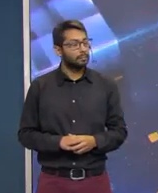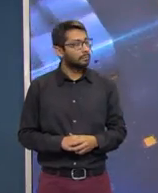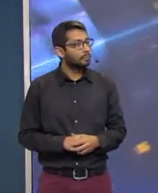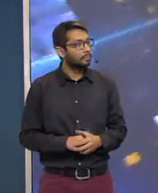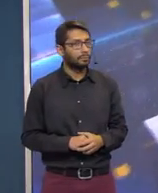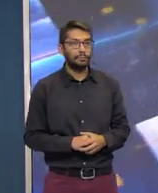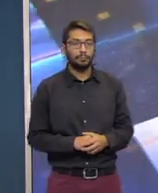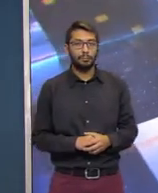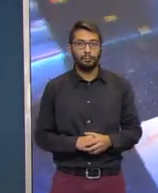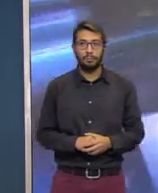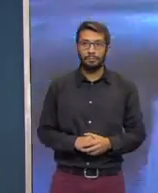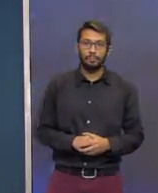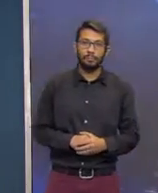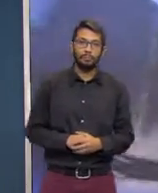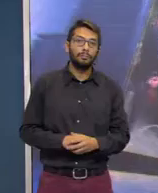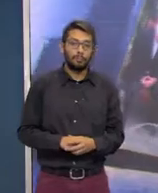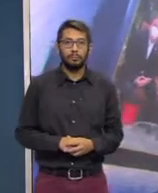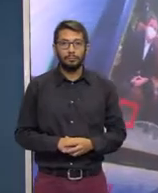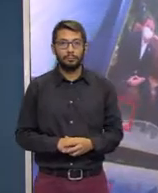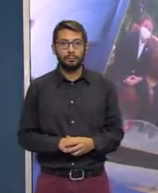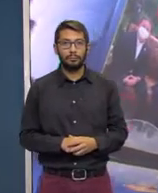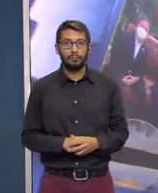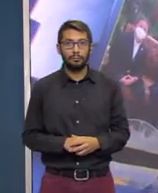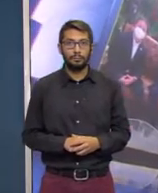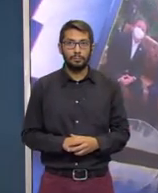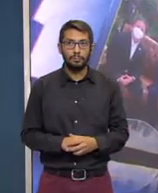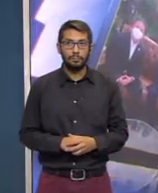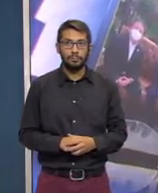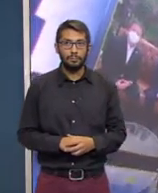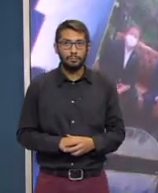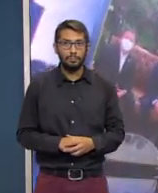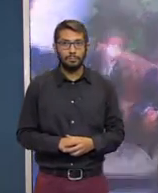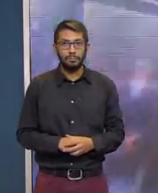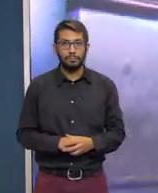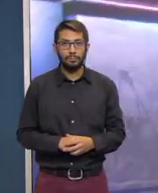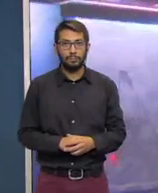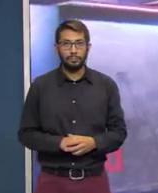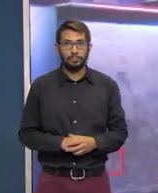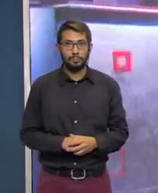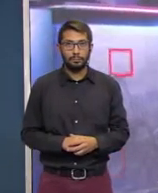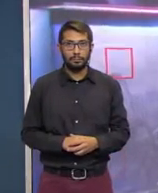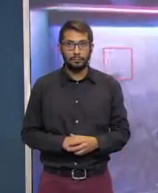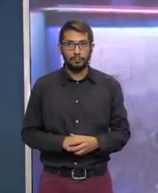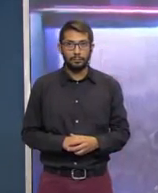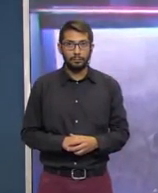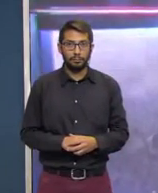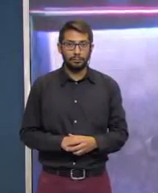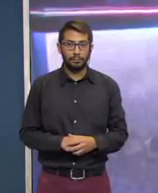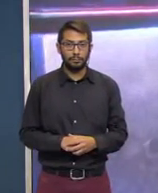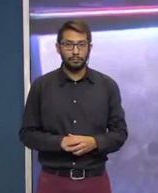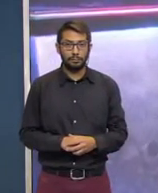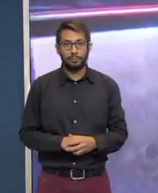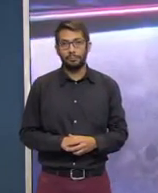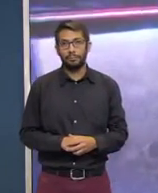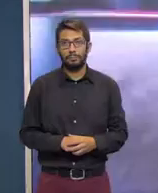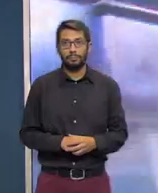han enterado de la propuesta por quién y cómo? Bueno, nos han llamado y yo no entré, pero han entrado algunos